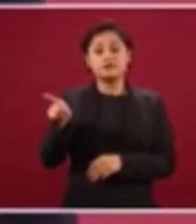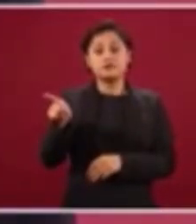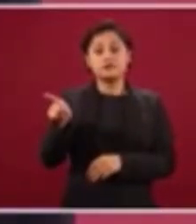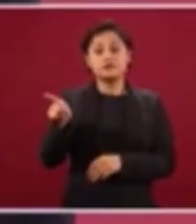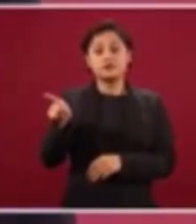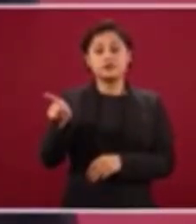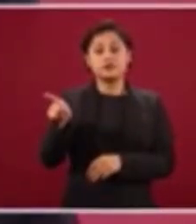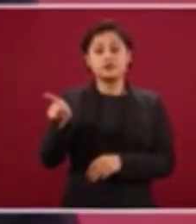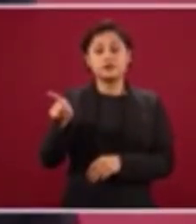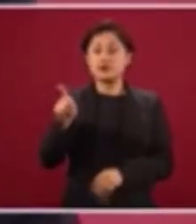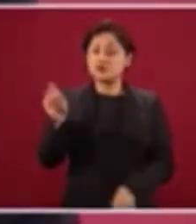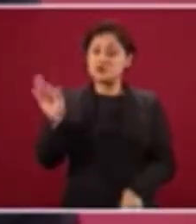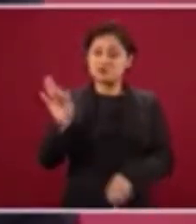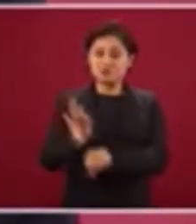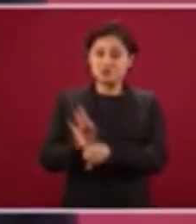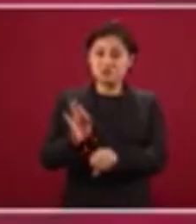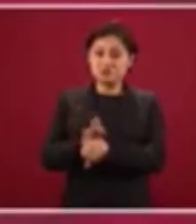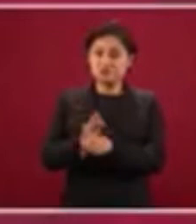uno de los grupos